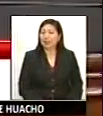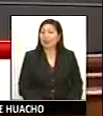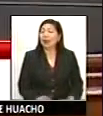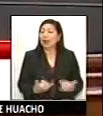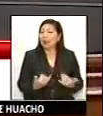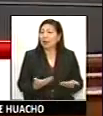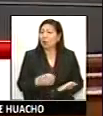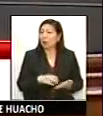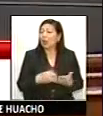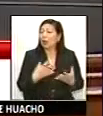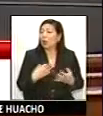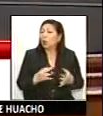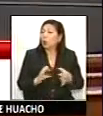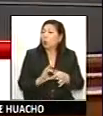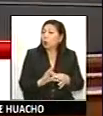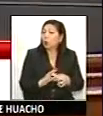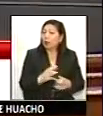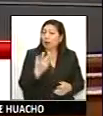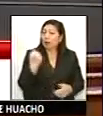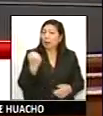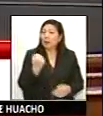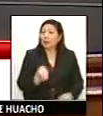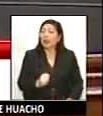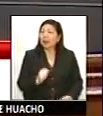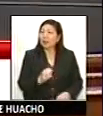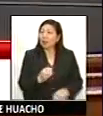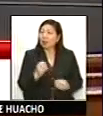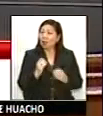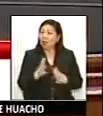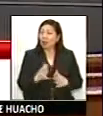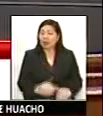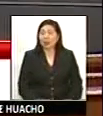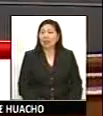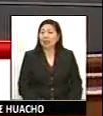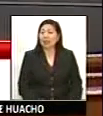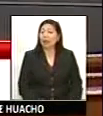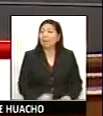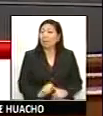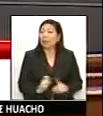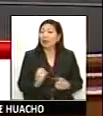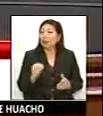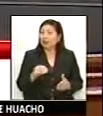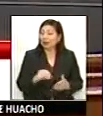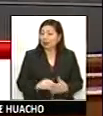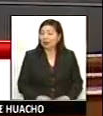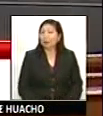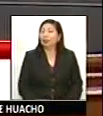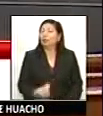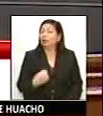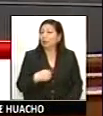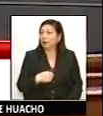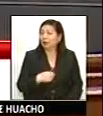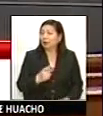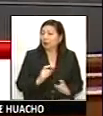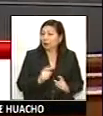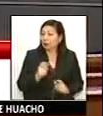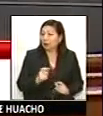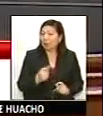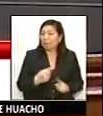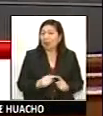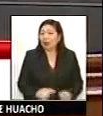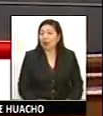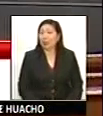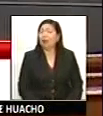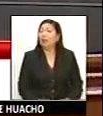Acá el pueblo quiere ver unidos sus tres poderes, sin odio, sin rencor, porque así no vamos a poder. Y nosotros acá los congresistas no